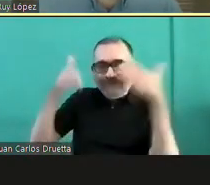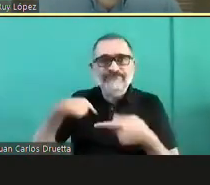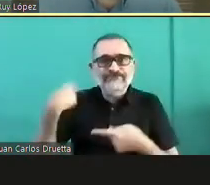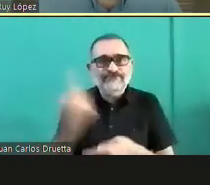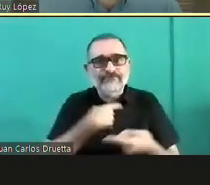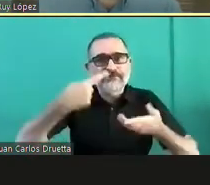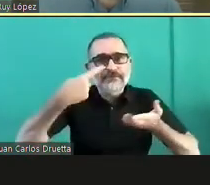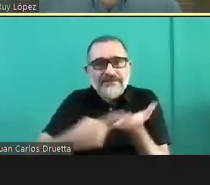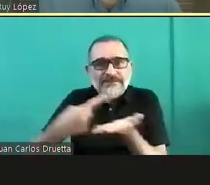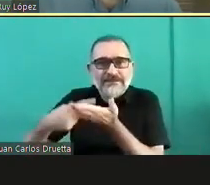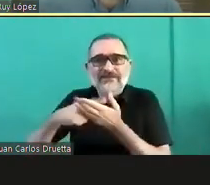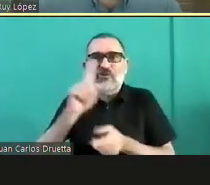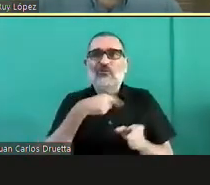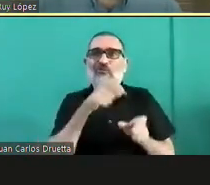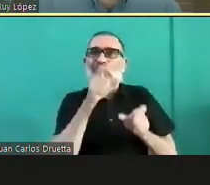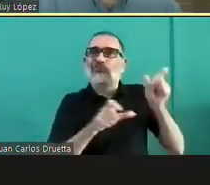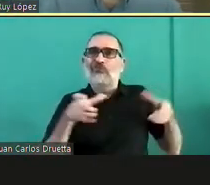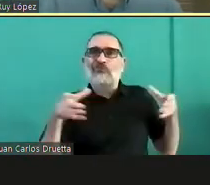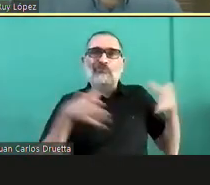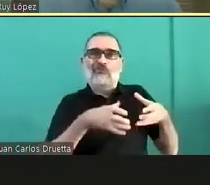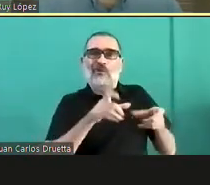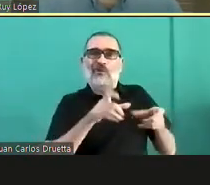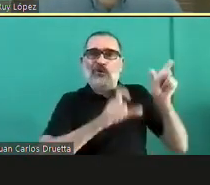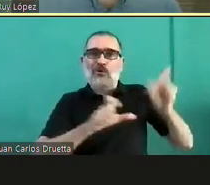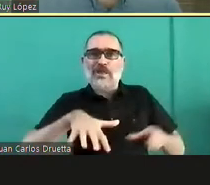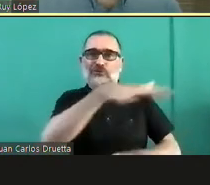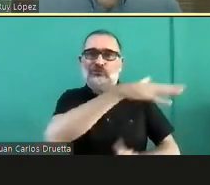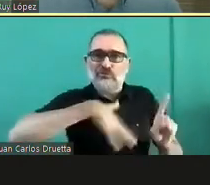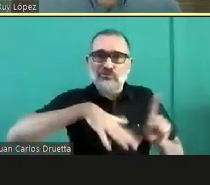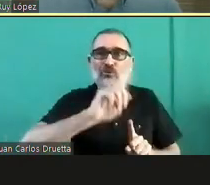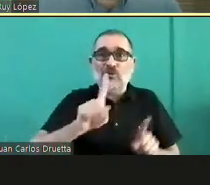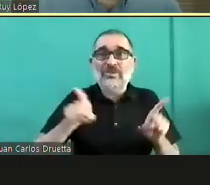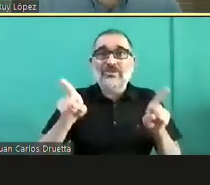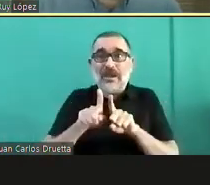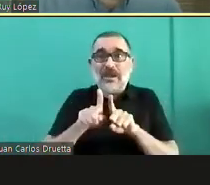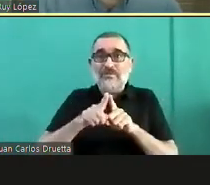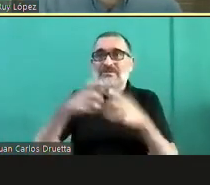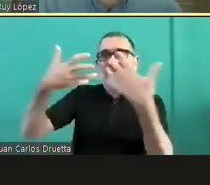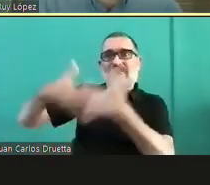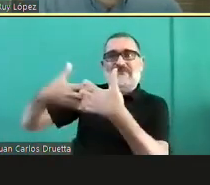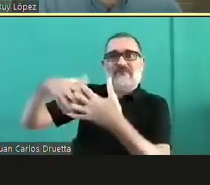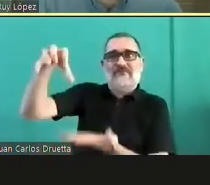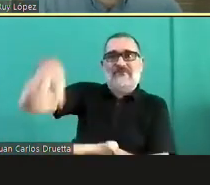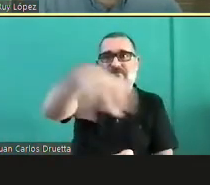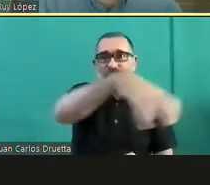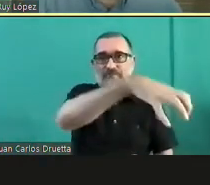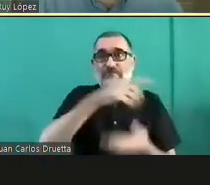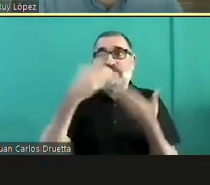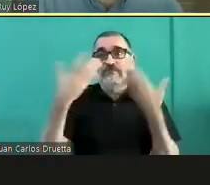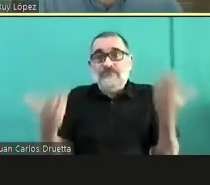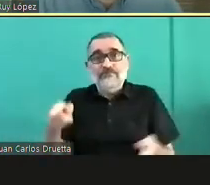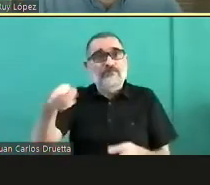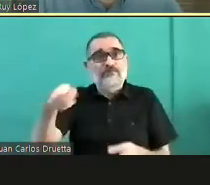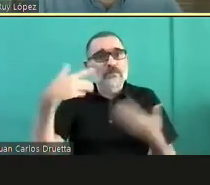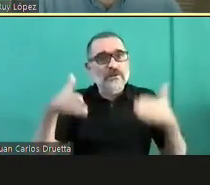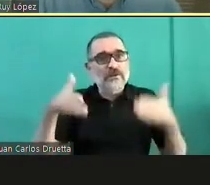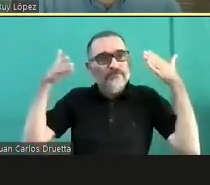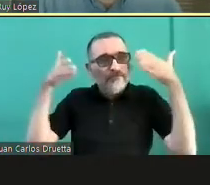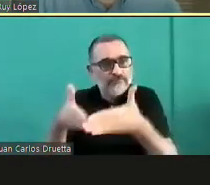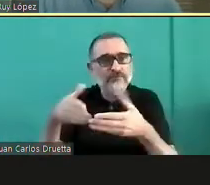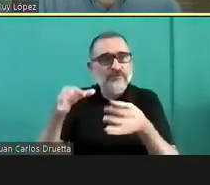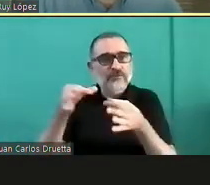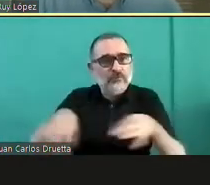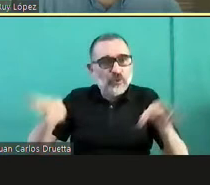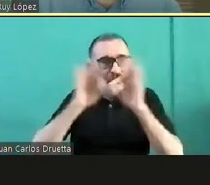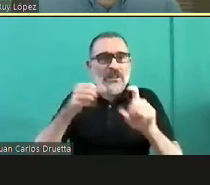implementación sino acelerar la y tener acciones más agresivas ahora la idea es